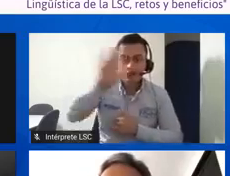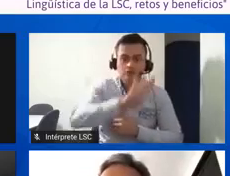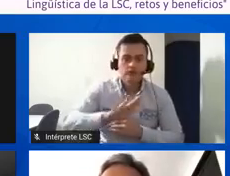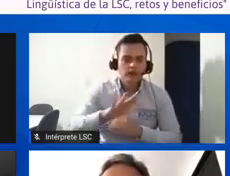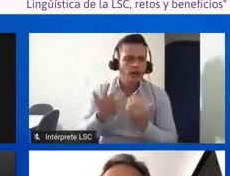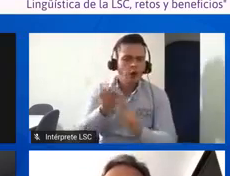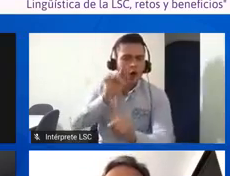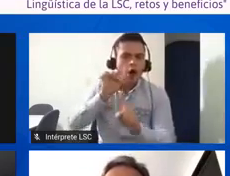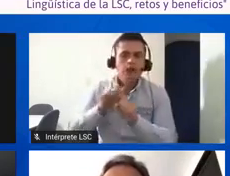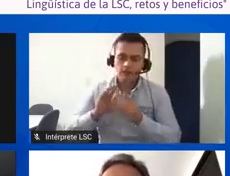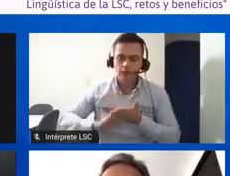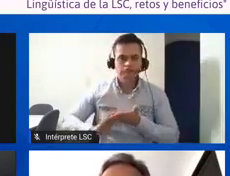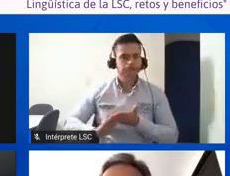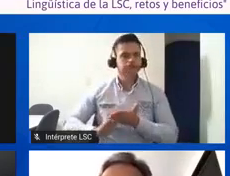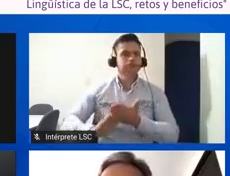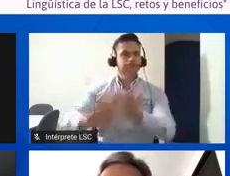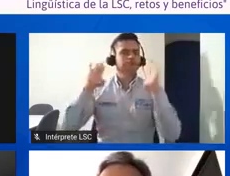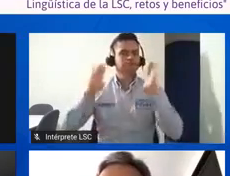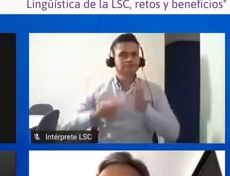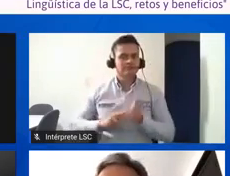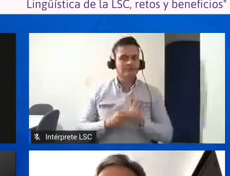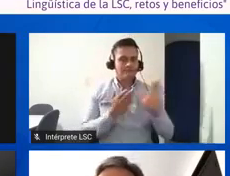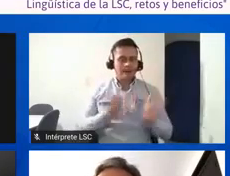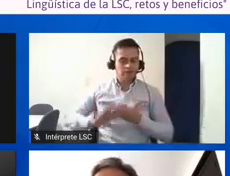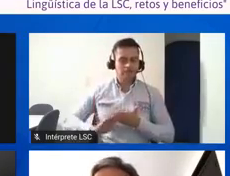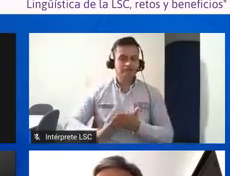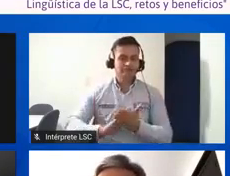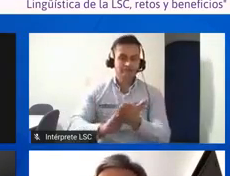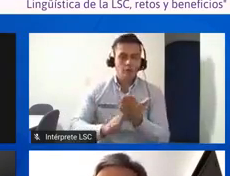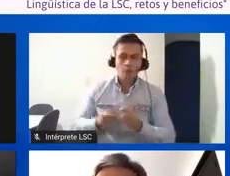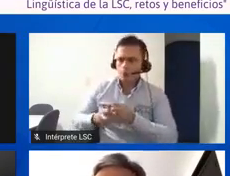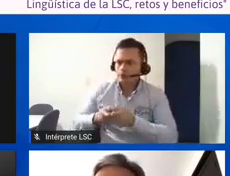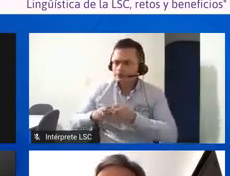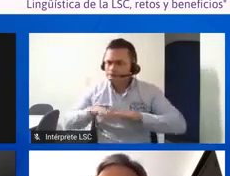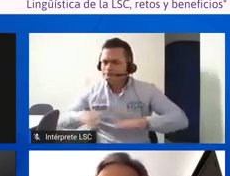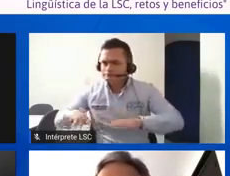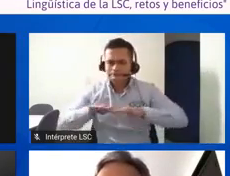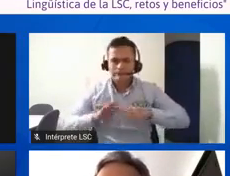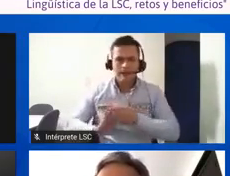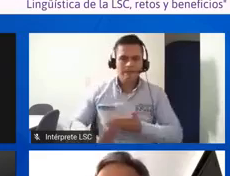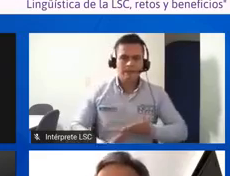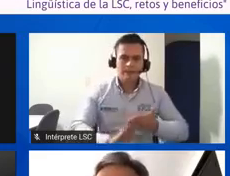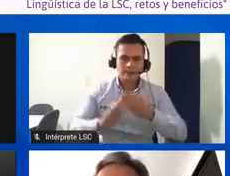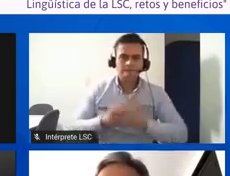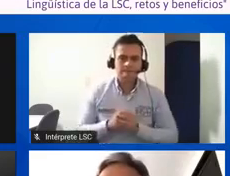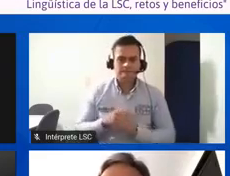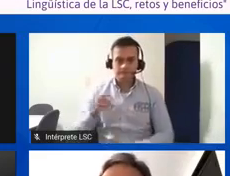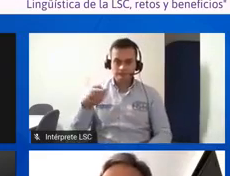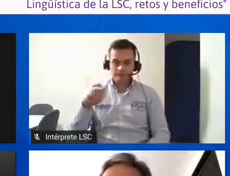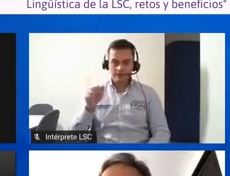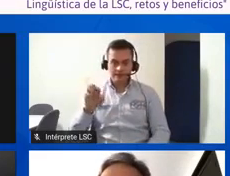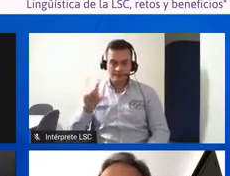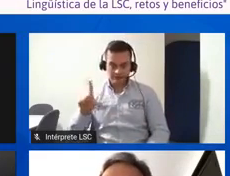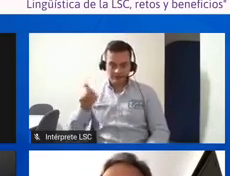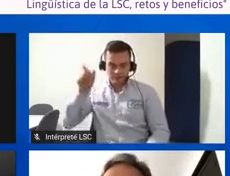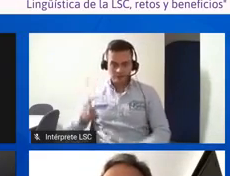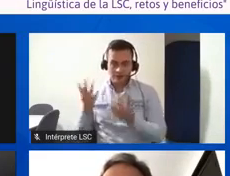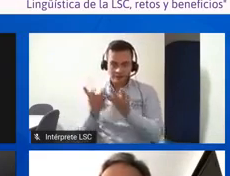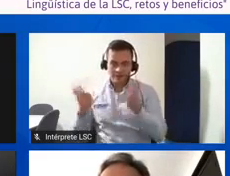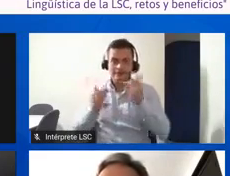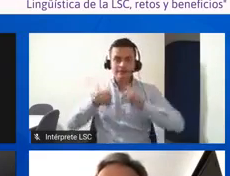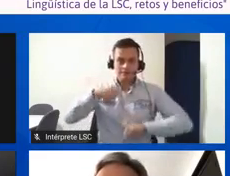esto se solucionara este problema. Gabriel Velasco, senador, y yo, que soy representante a la